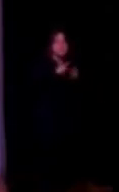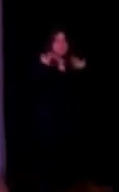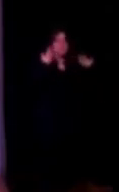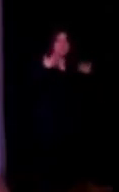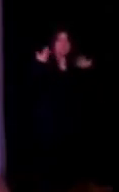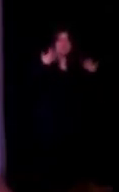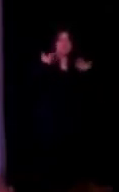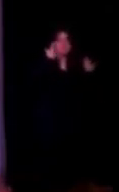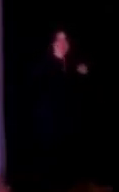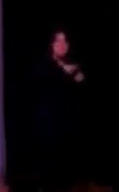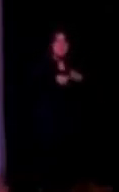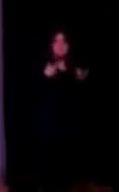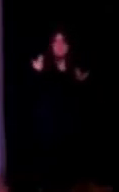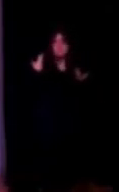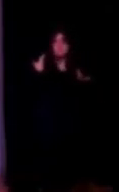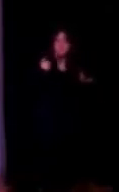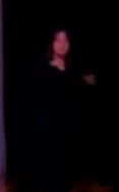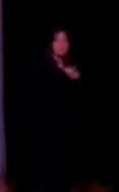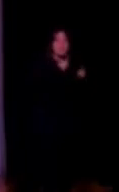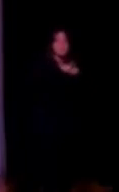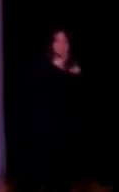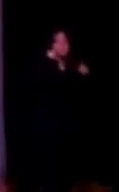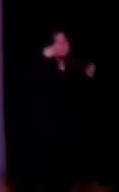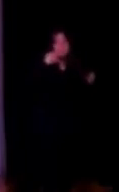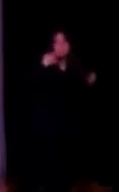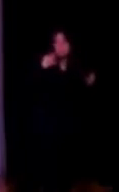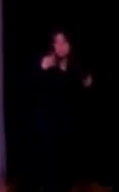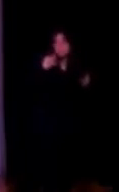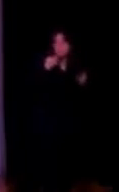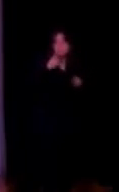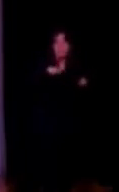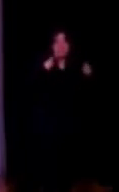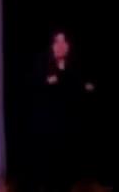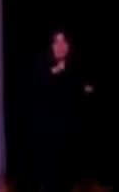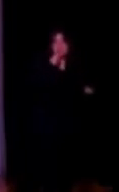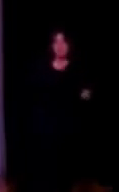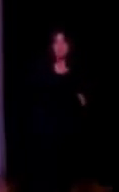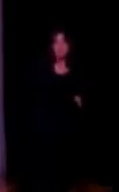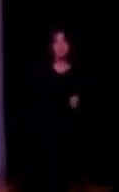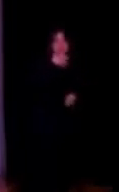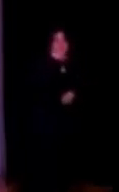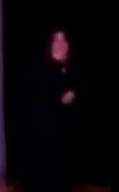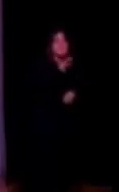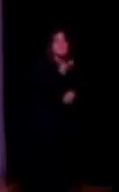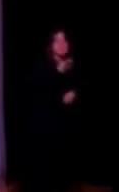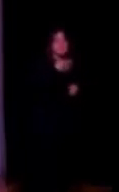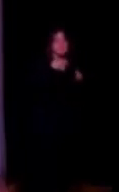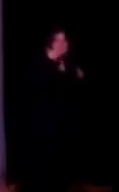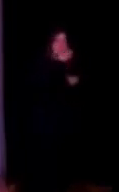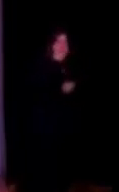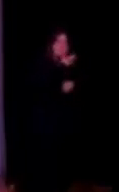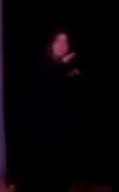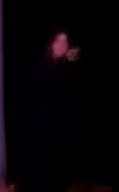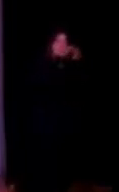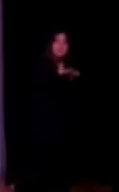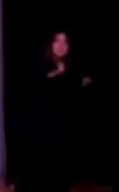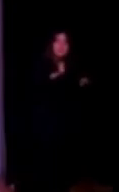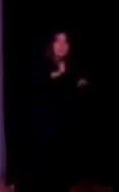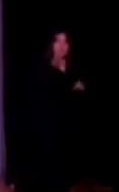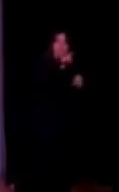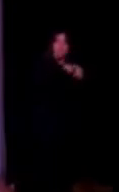en ese camino y te parecen naturales en ese camino. Por ejemplo, en el camino de una escuela última o en un tiempo